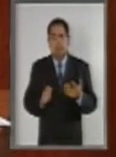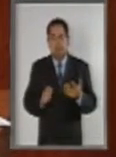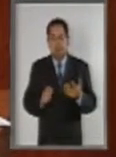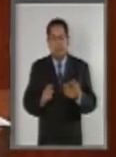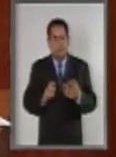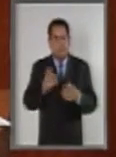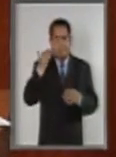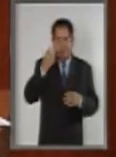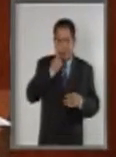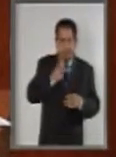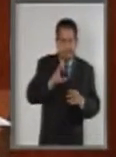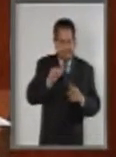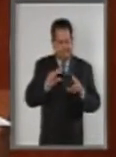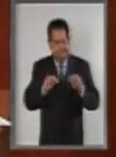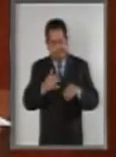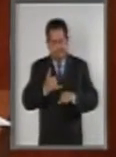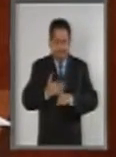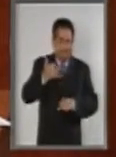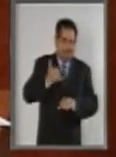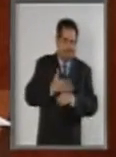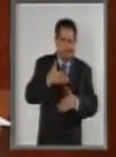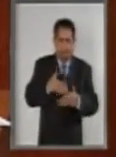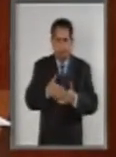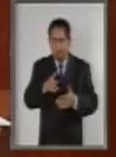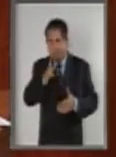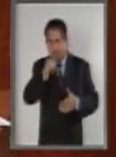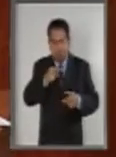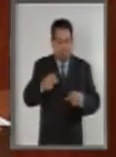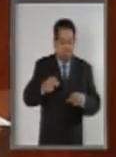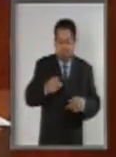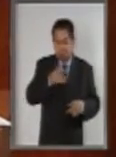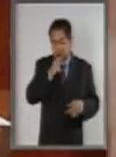muchos obstáculos de carácter procedimental,